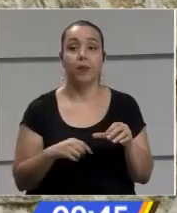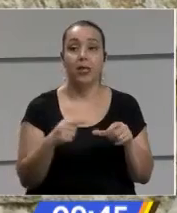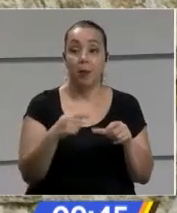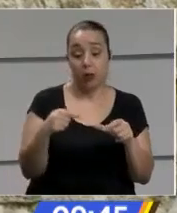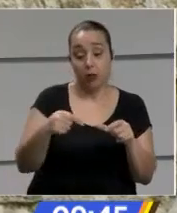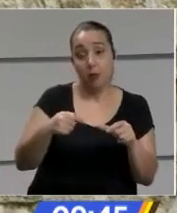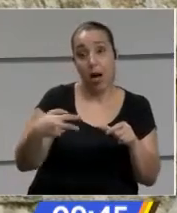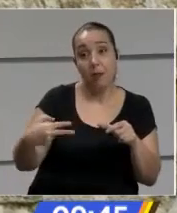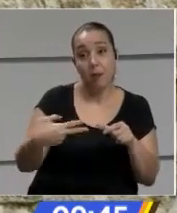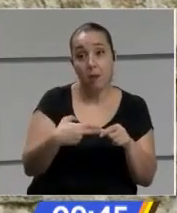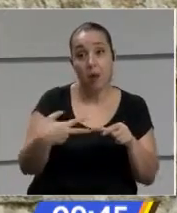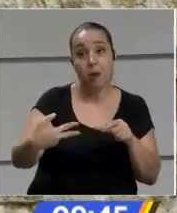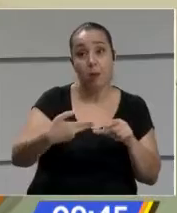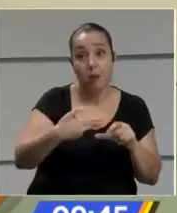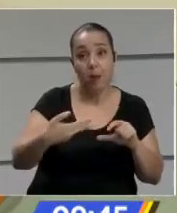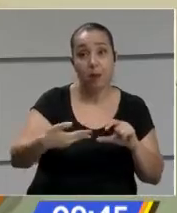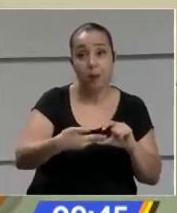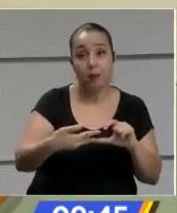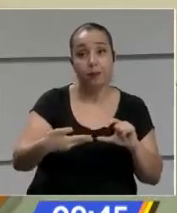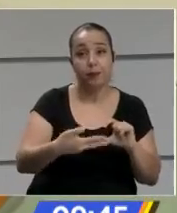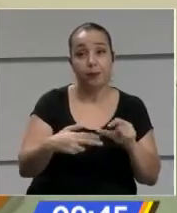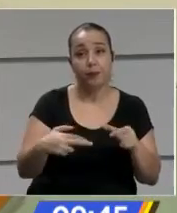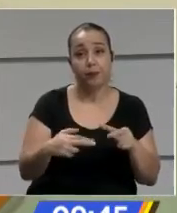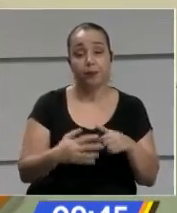Muy bien, vamos a recortar todas.